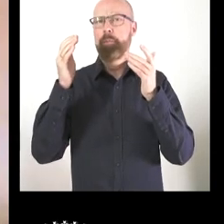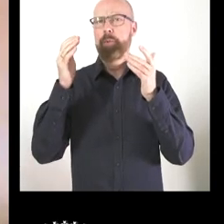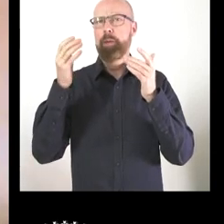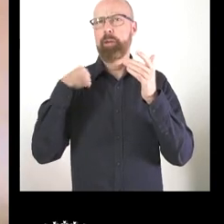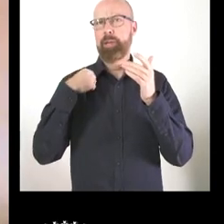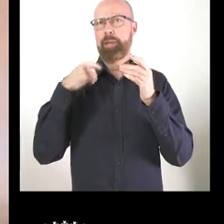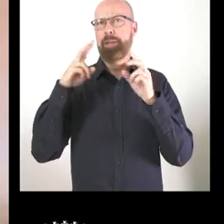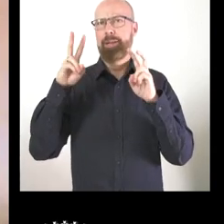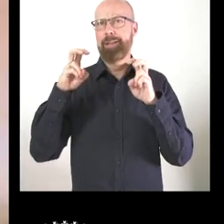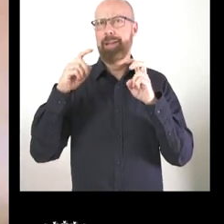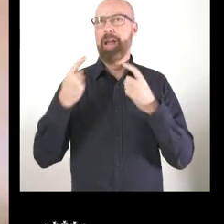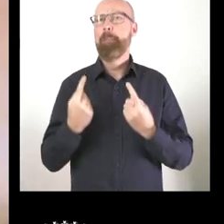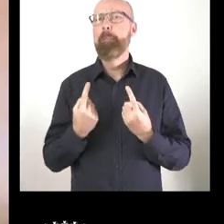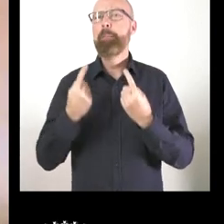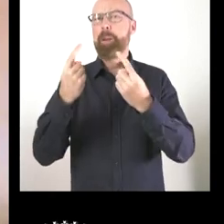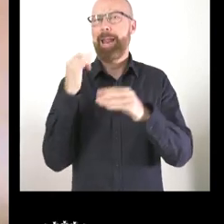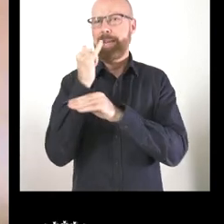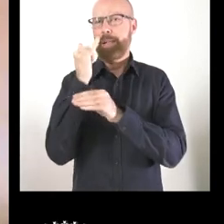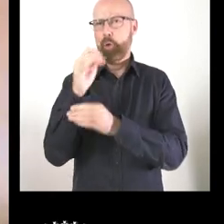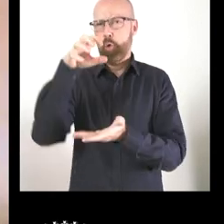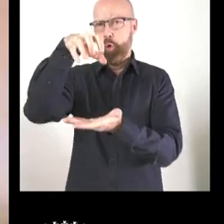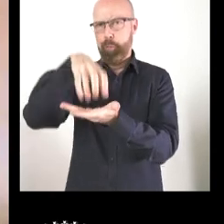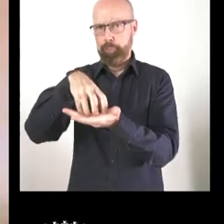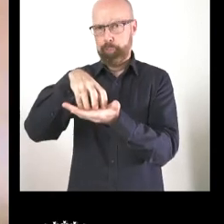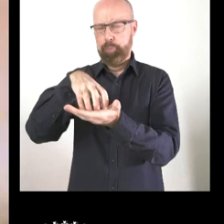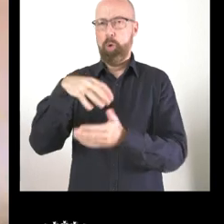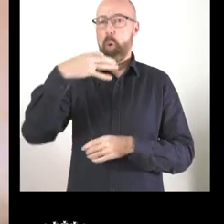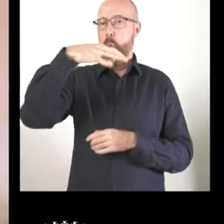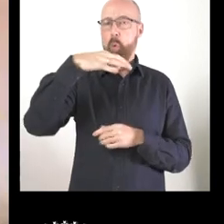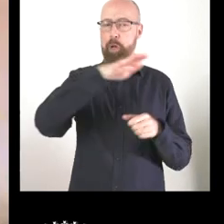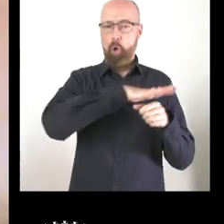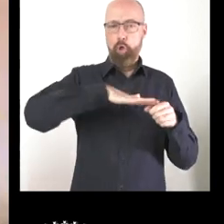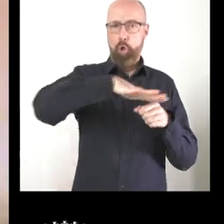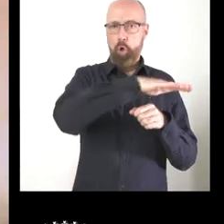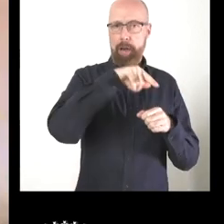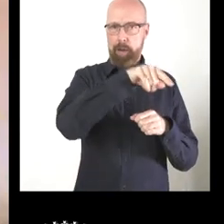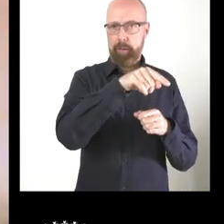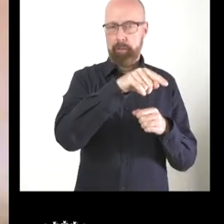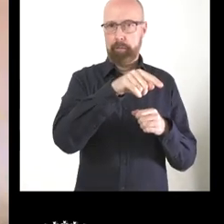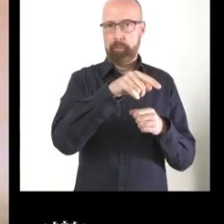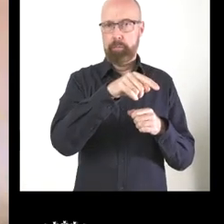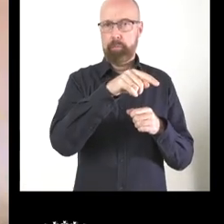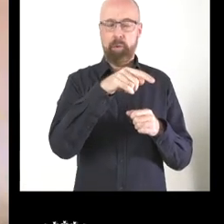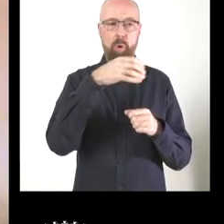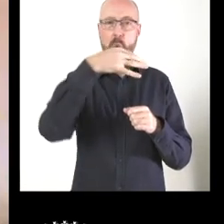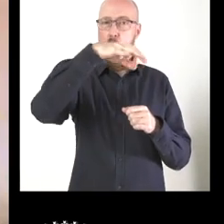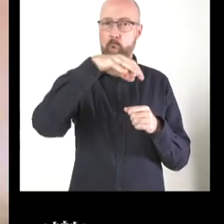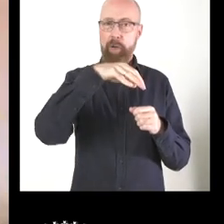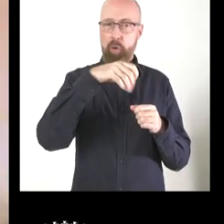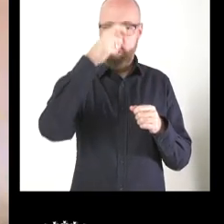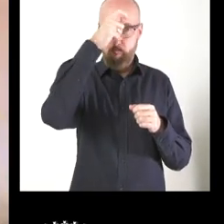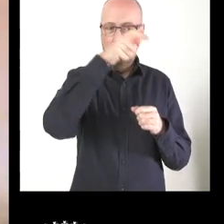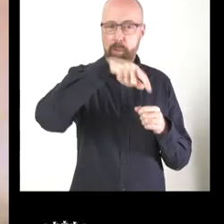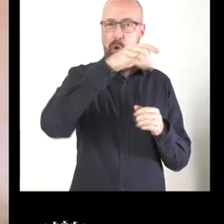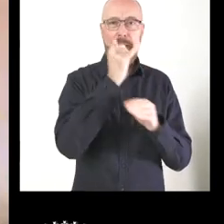del primer instituto de este municipio el único de cerca de 20.000 habitantes dispone de ningún instituto en